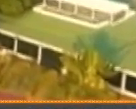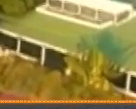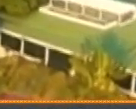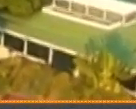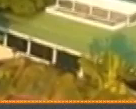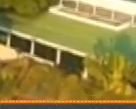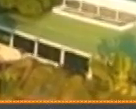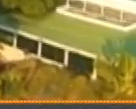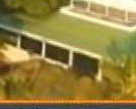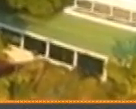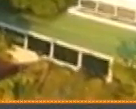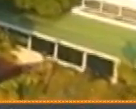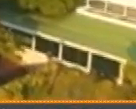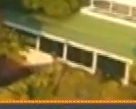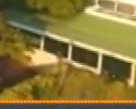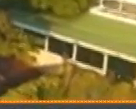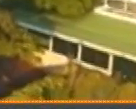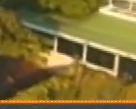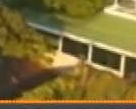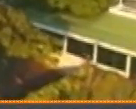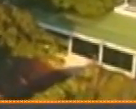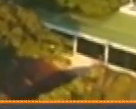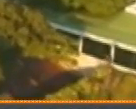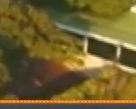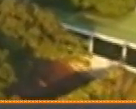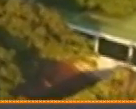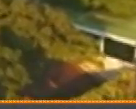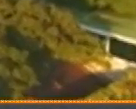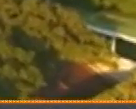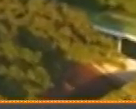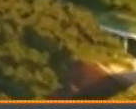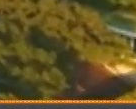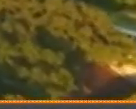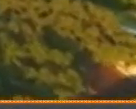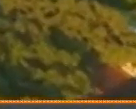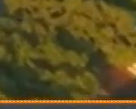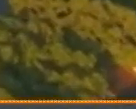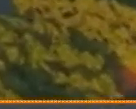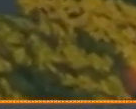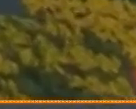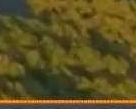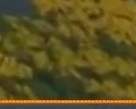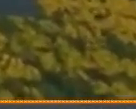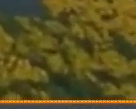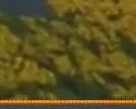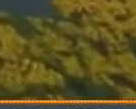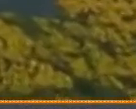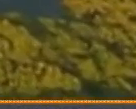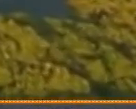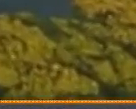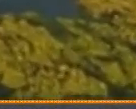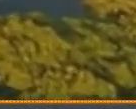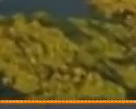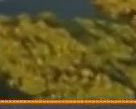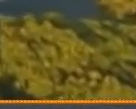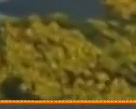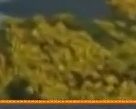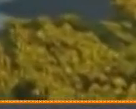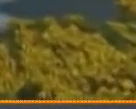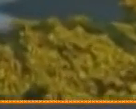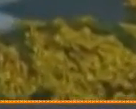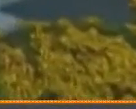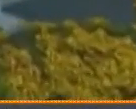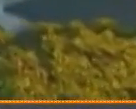compromiso con el país de impulsar un diálogo para la paz y la recuperación económica de la nación. En ese sentido, el día de hoy recibe